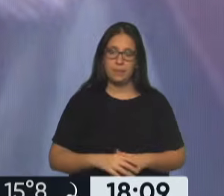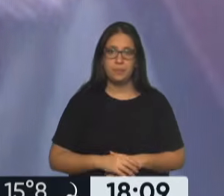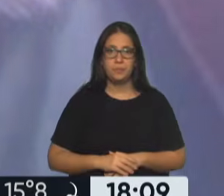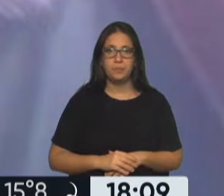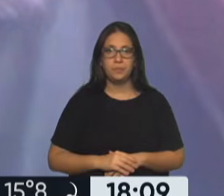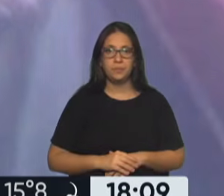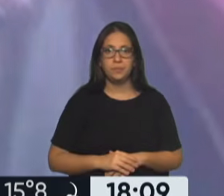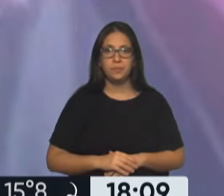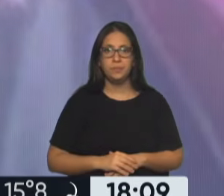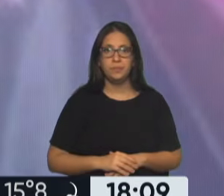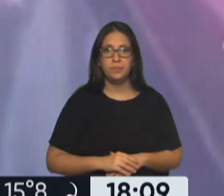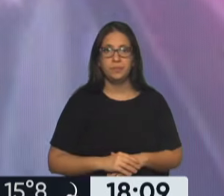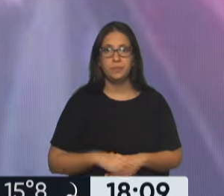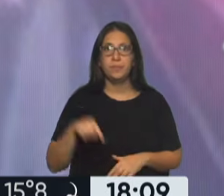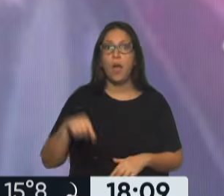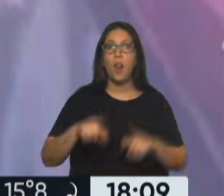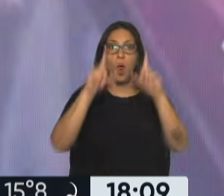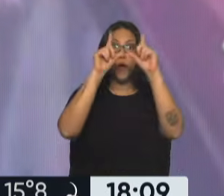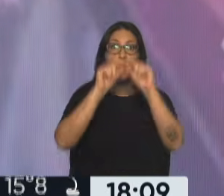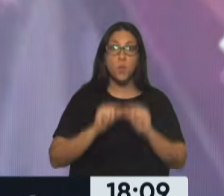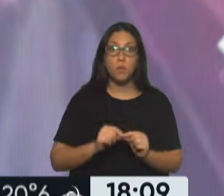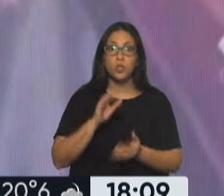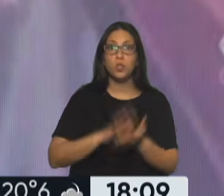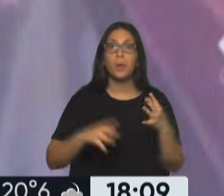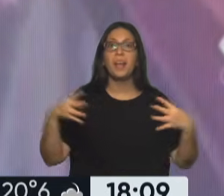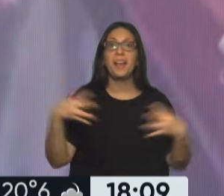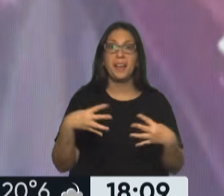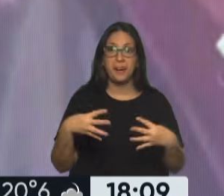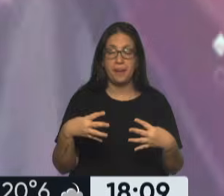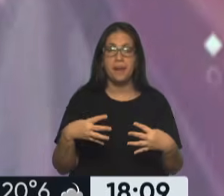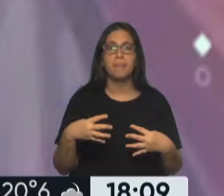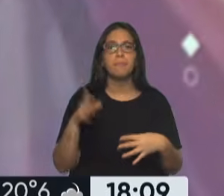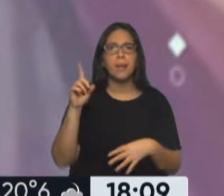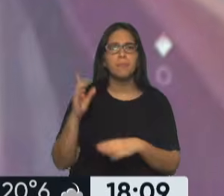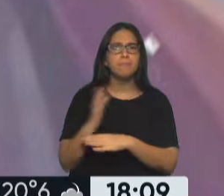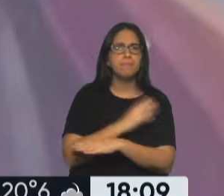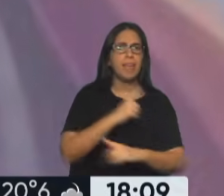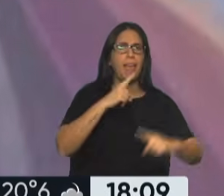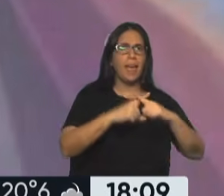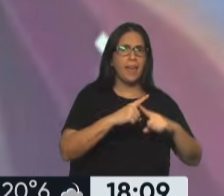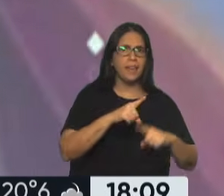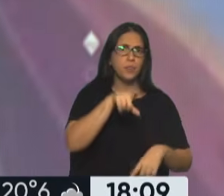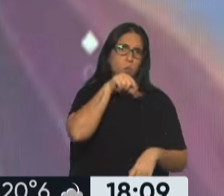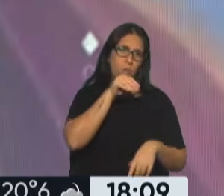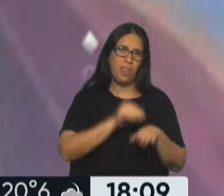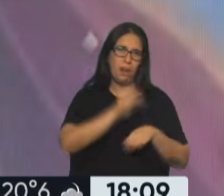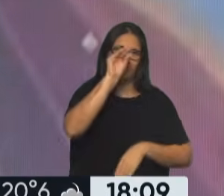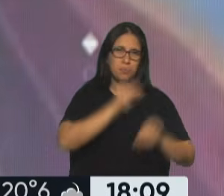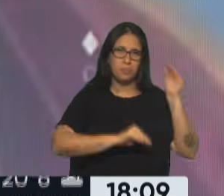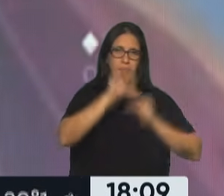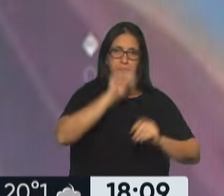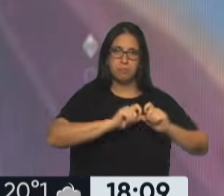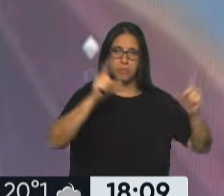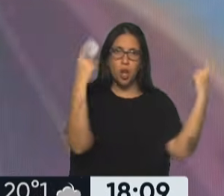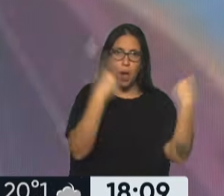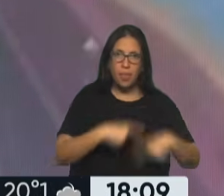Bien, ya le estamos brindando los datos de los números de la guerra, pero antes la red social X está marcando el termómetro de este viernes de la